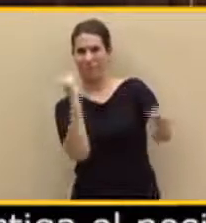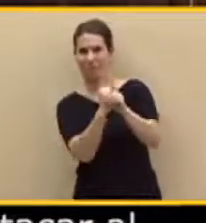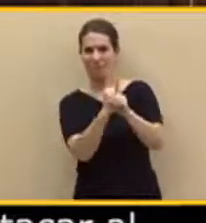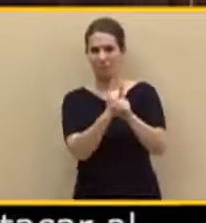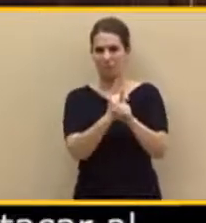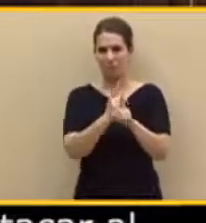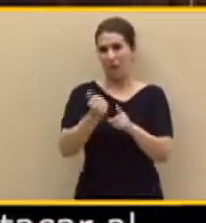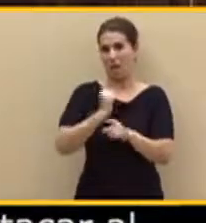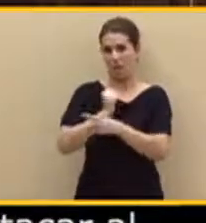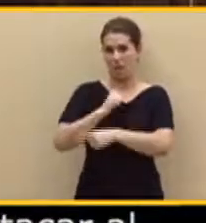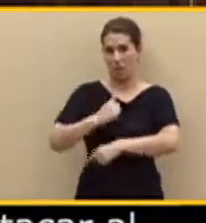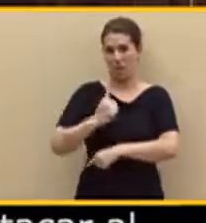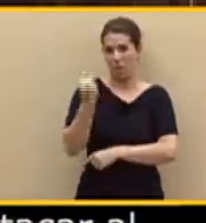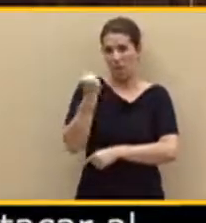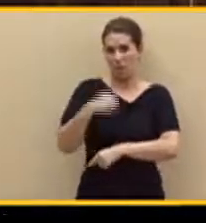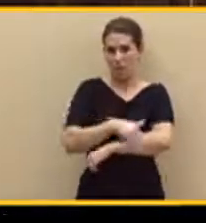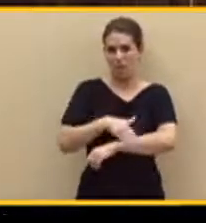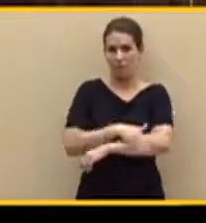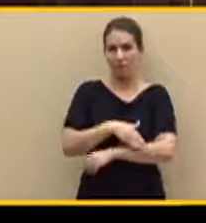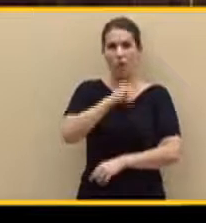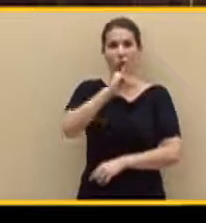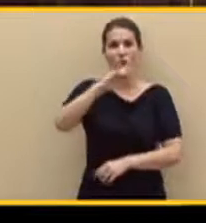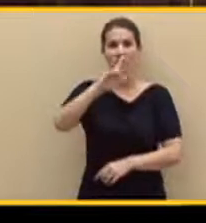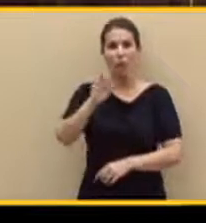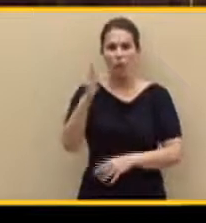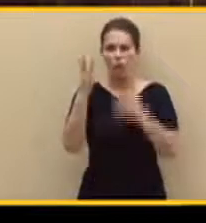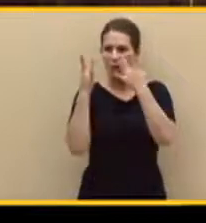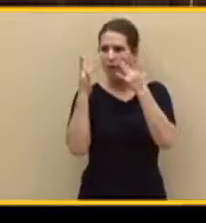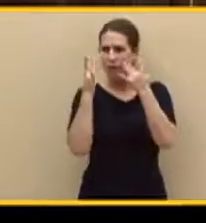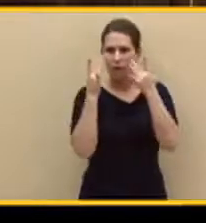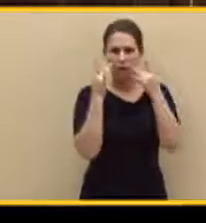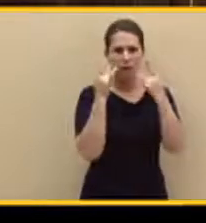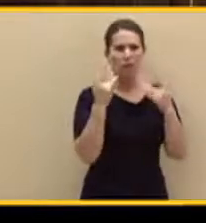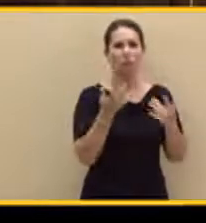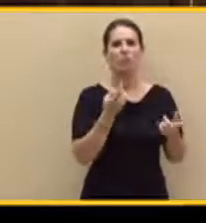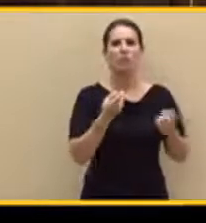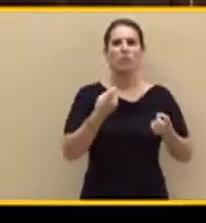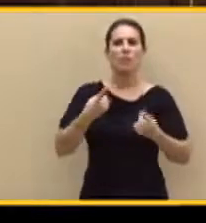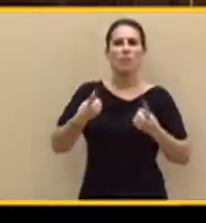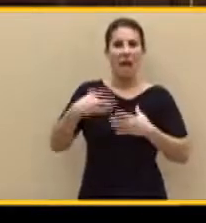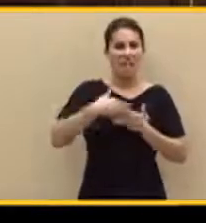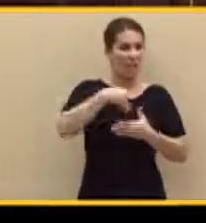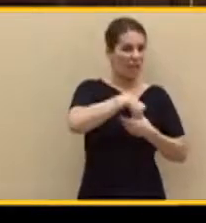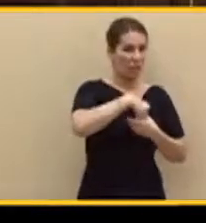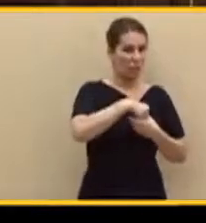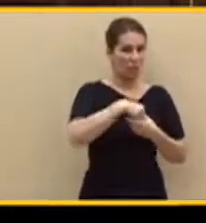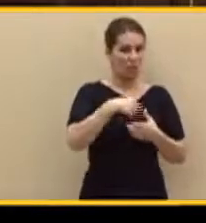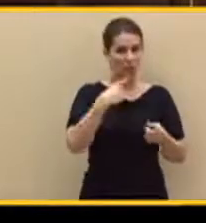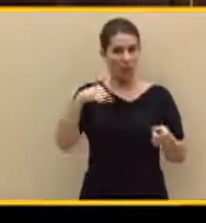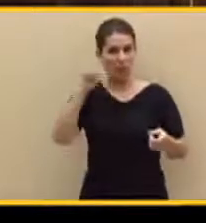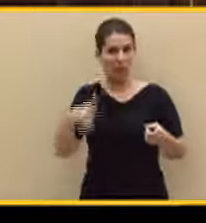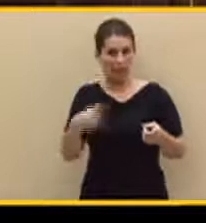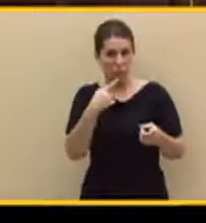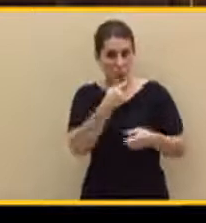¿Ha tenido usted, señor Zoido, que limpiar como Paquirri y cortar todo lo que haga falta hasta dentro? ¿Ha tenido usted que hacer eso, como dice Ignacio González en las